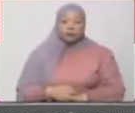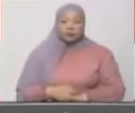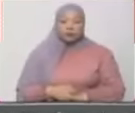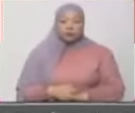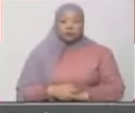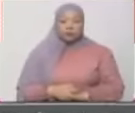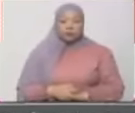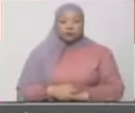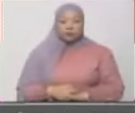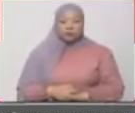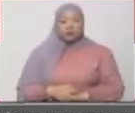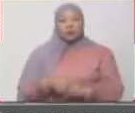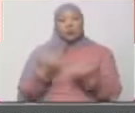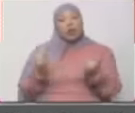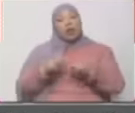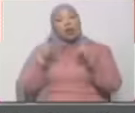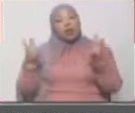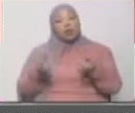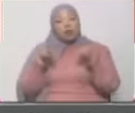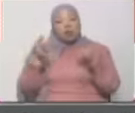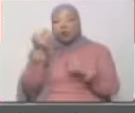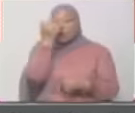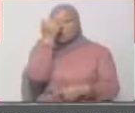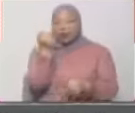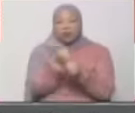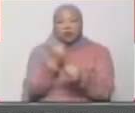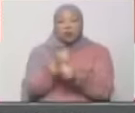Hay que consolidar la victoria frente al fascismo